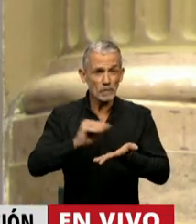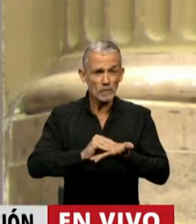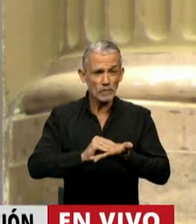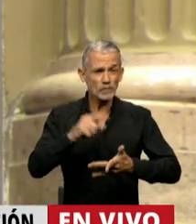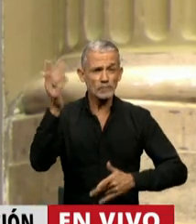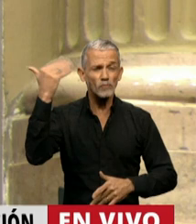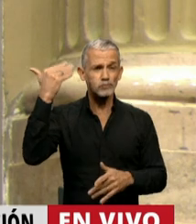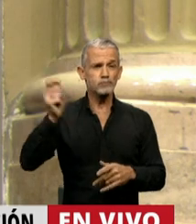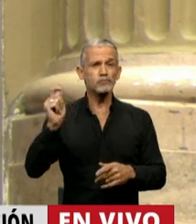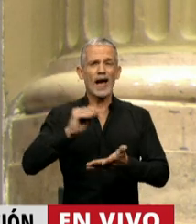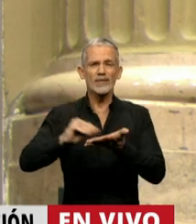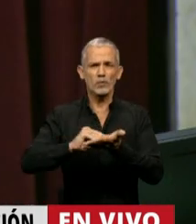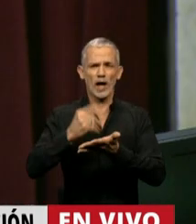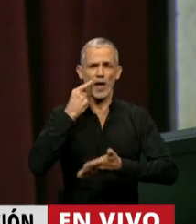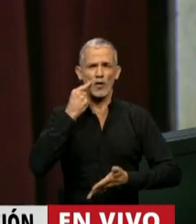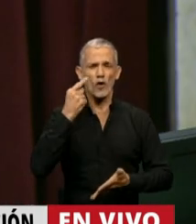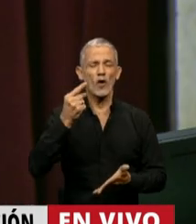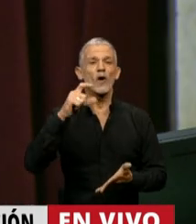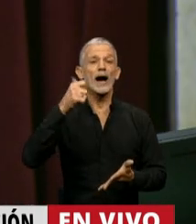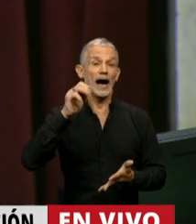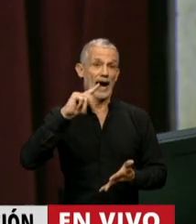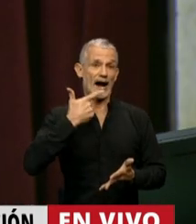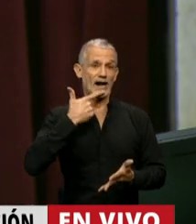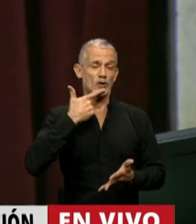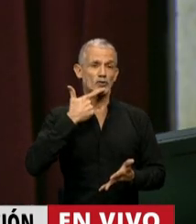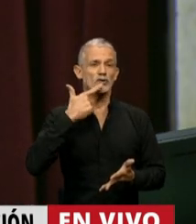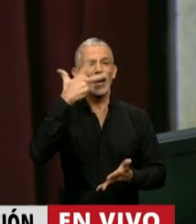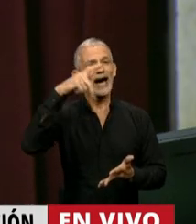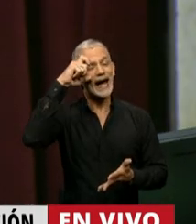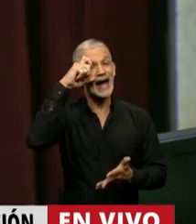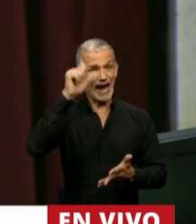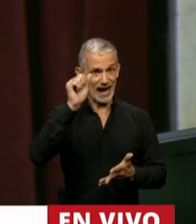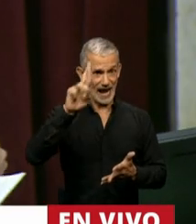palabra el diputado Carlos Salomón